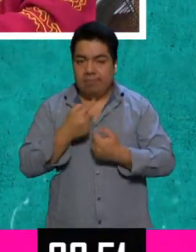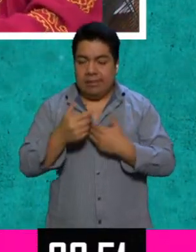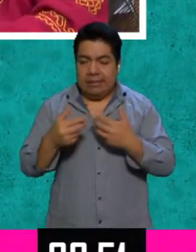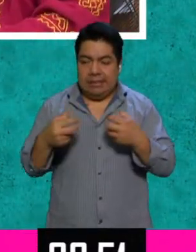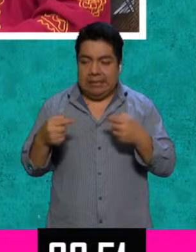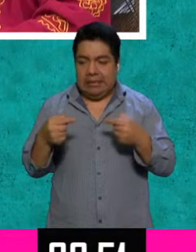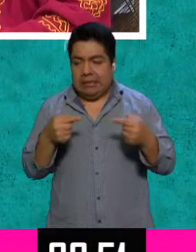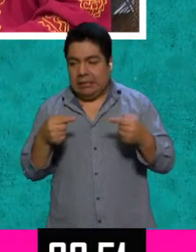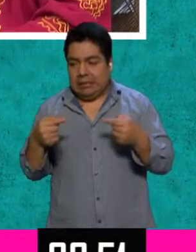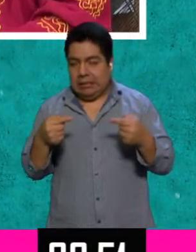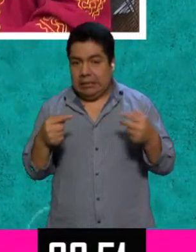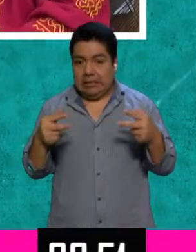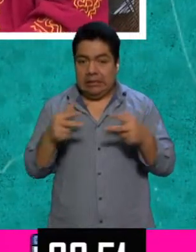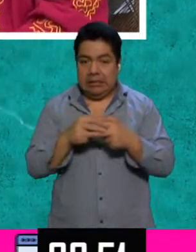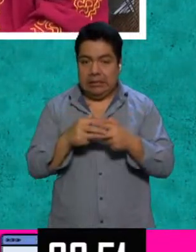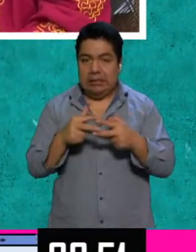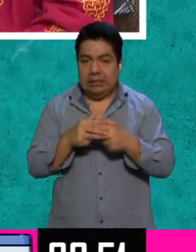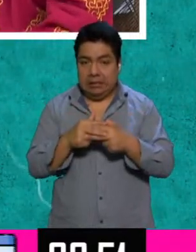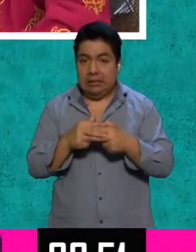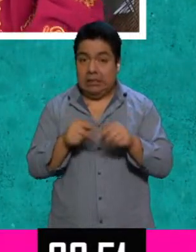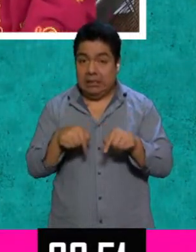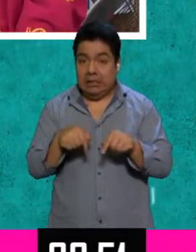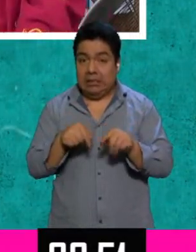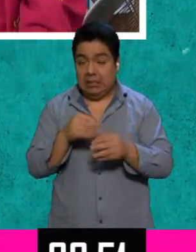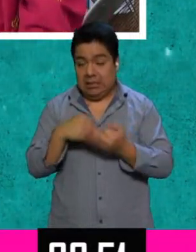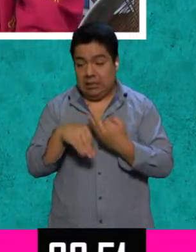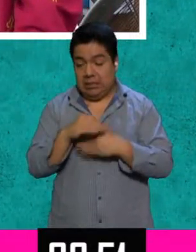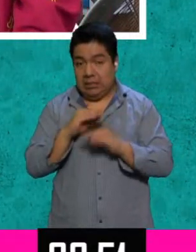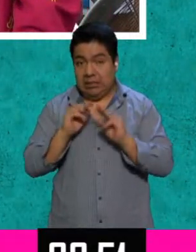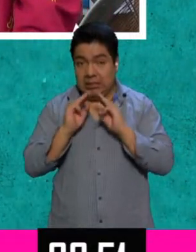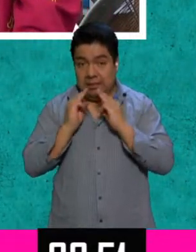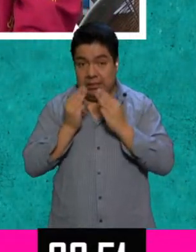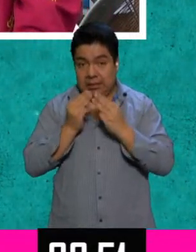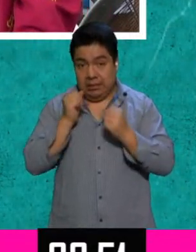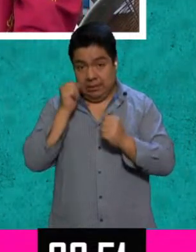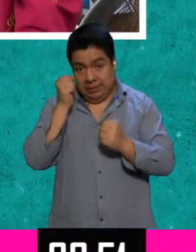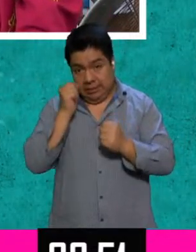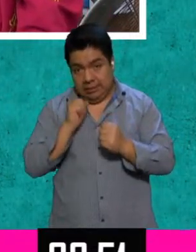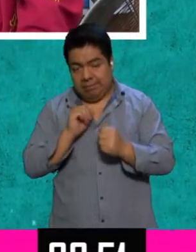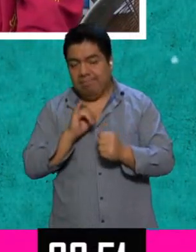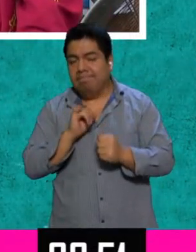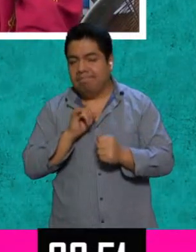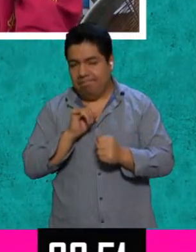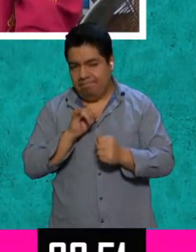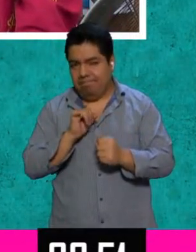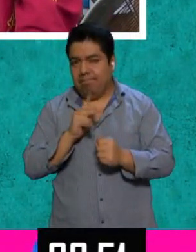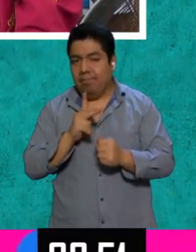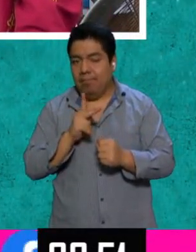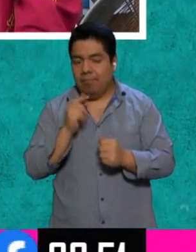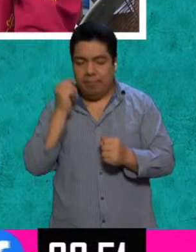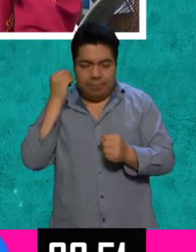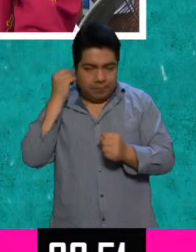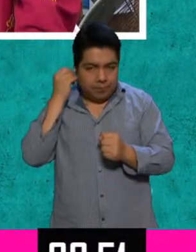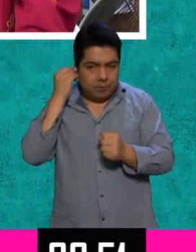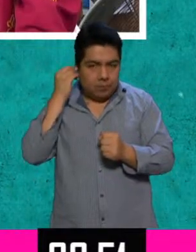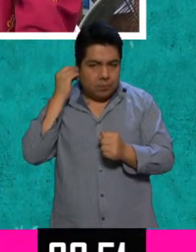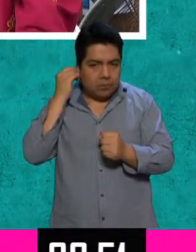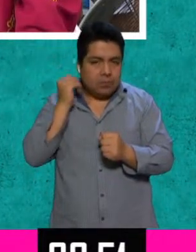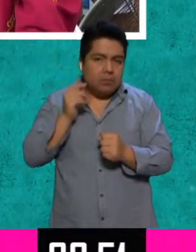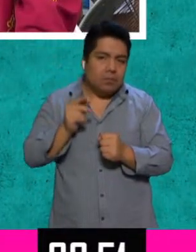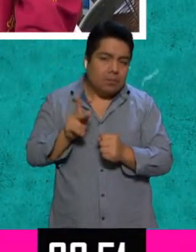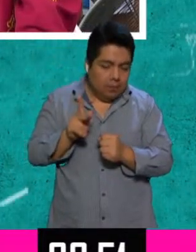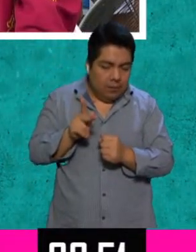tensión, de violencia al interior de la organización del cártel de Sinaloa. Sí. Pero sin duda la maquinaria con que